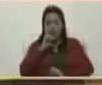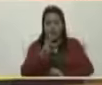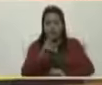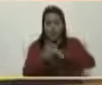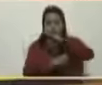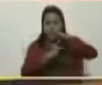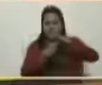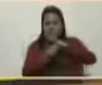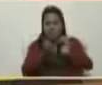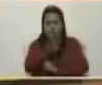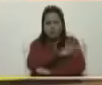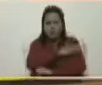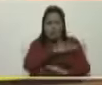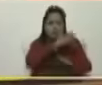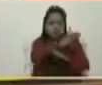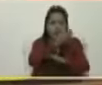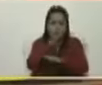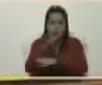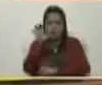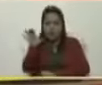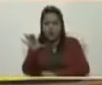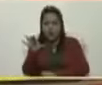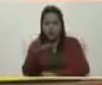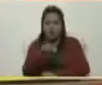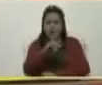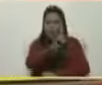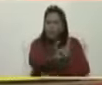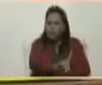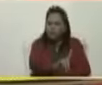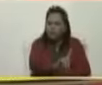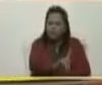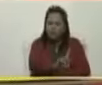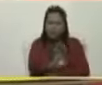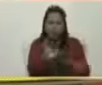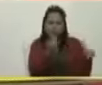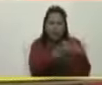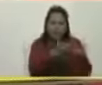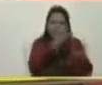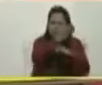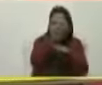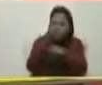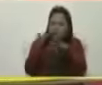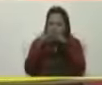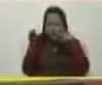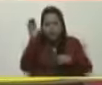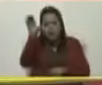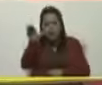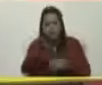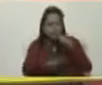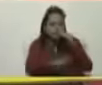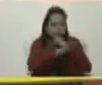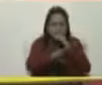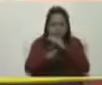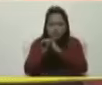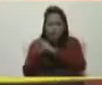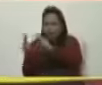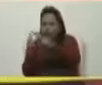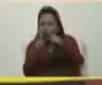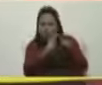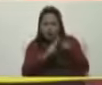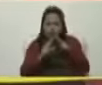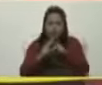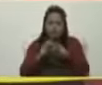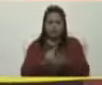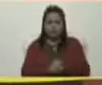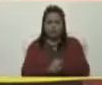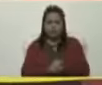de los pocos candidatos de ese sector que se fue por todo el país recorriéndolo, incluso desde la